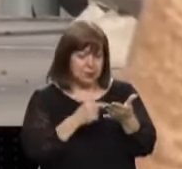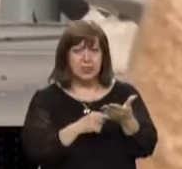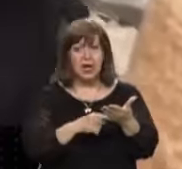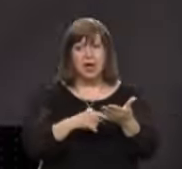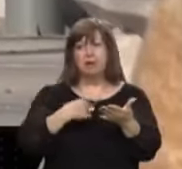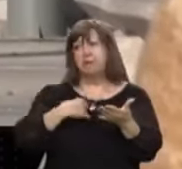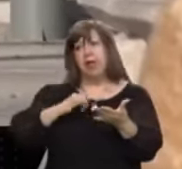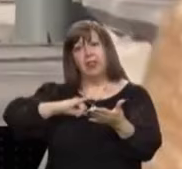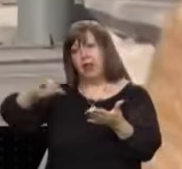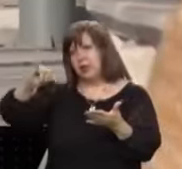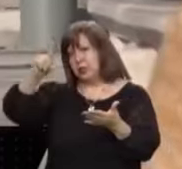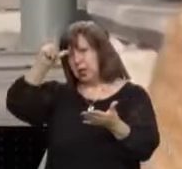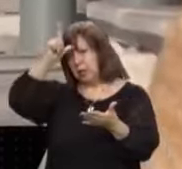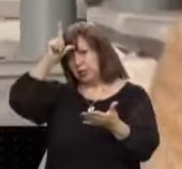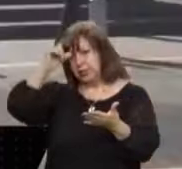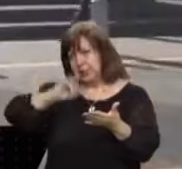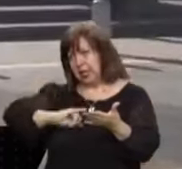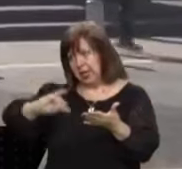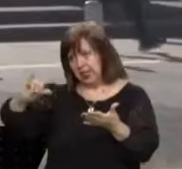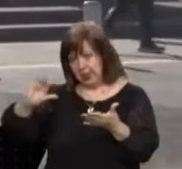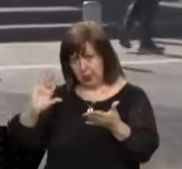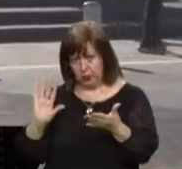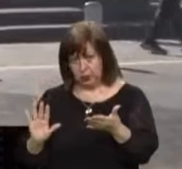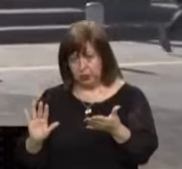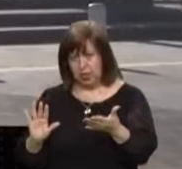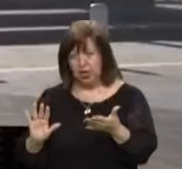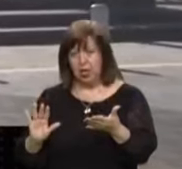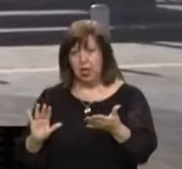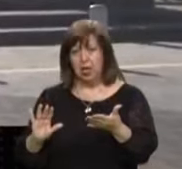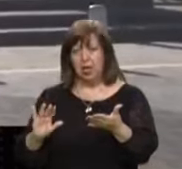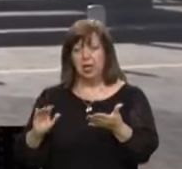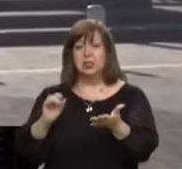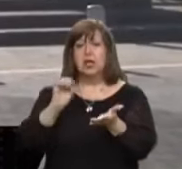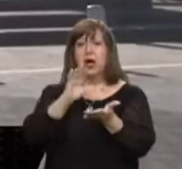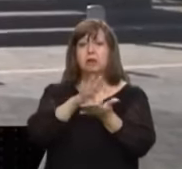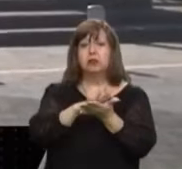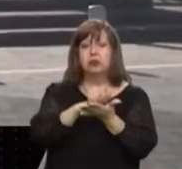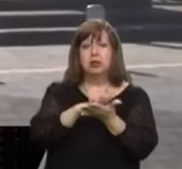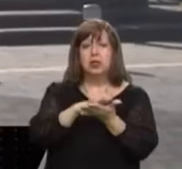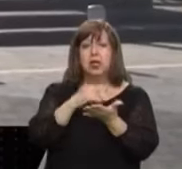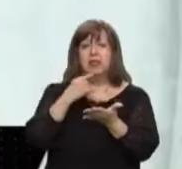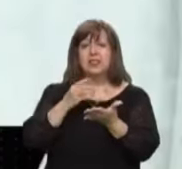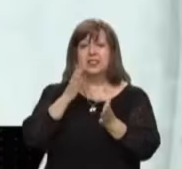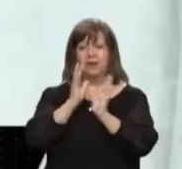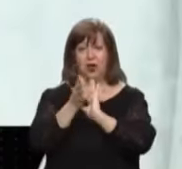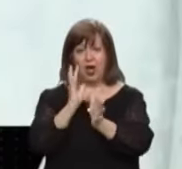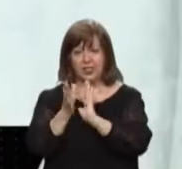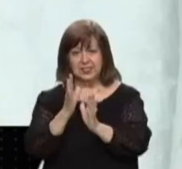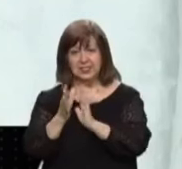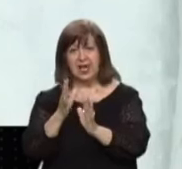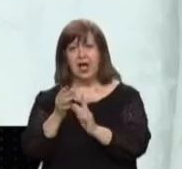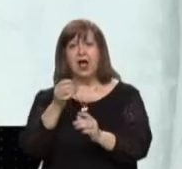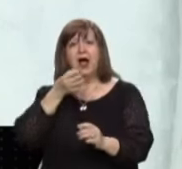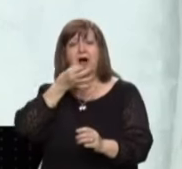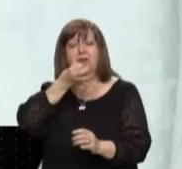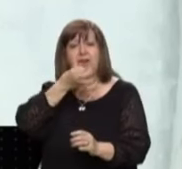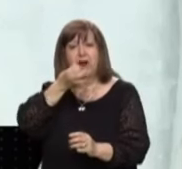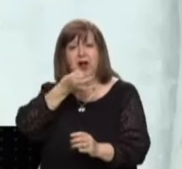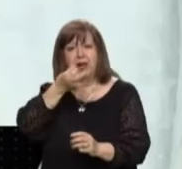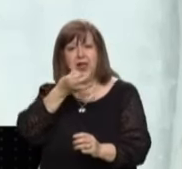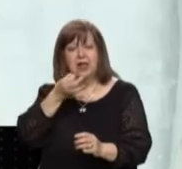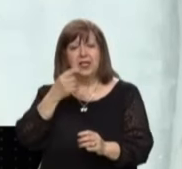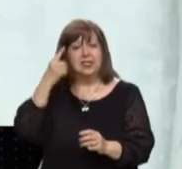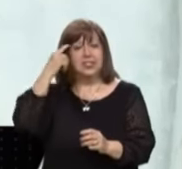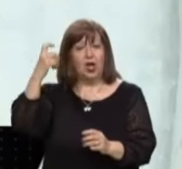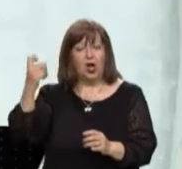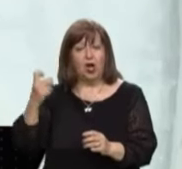realizadas las denuncias, son denuncias con carátula de violencia verbal, psicológica y